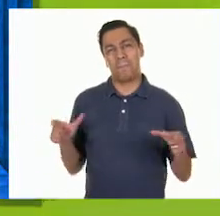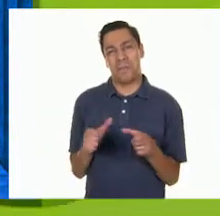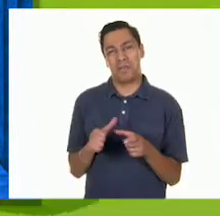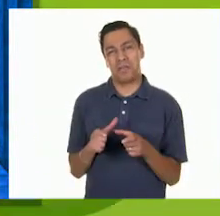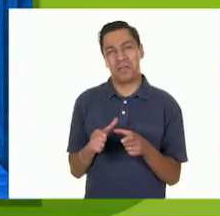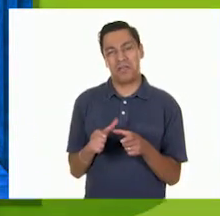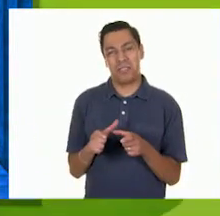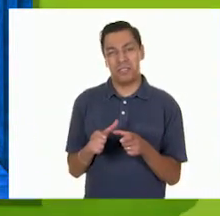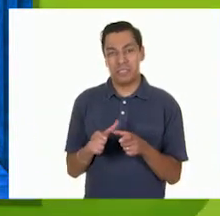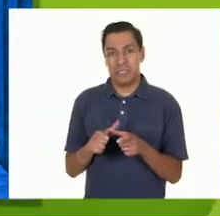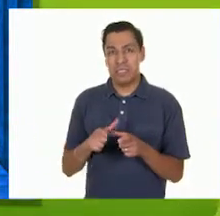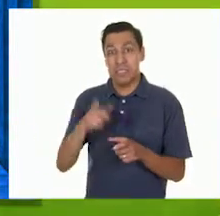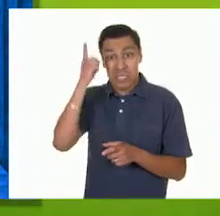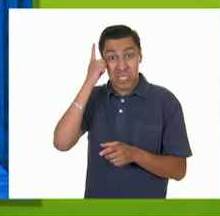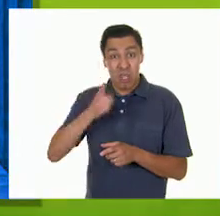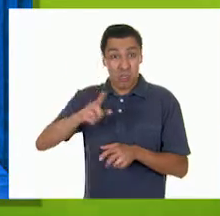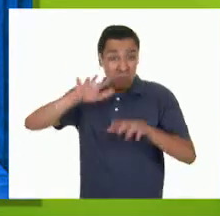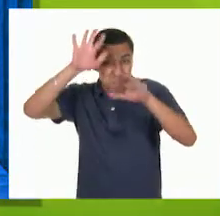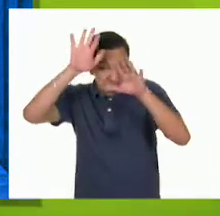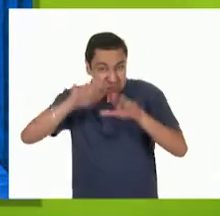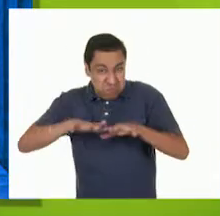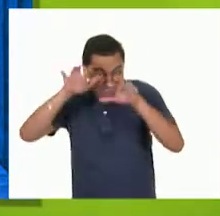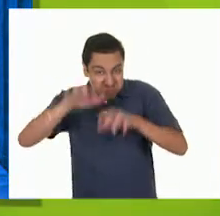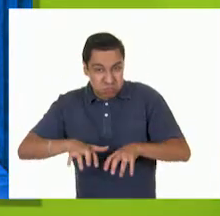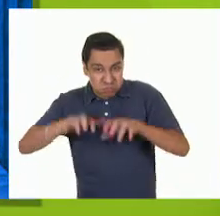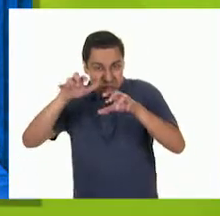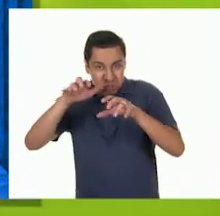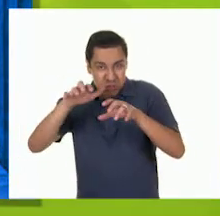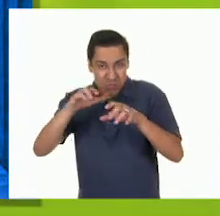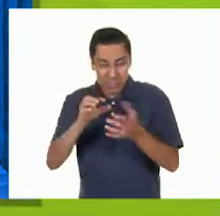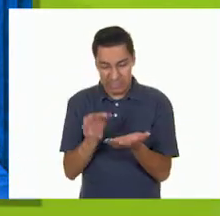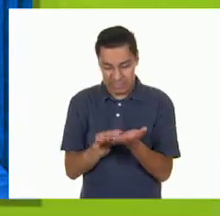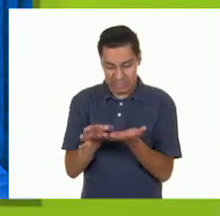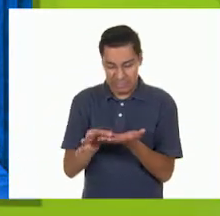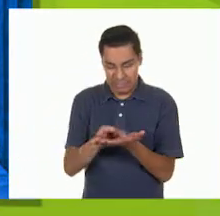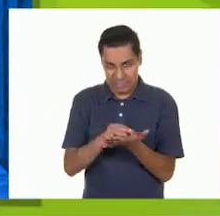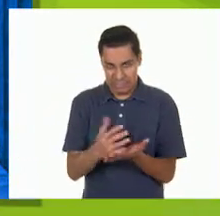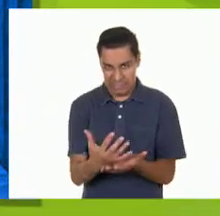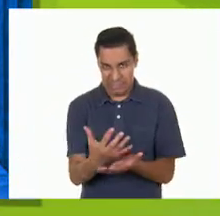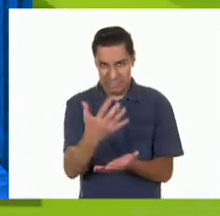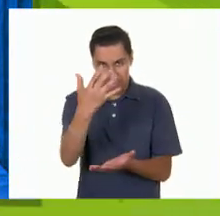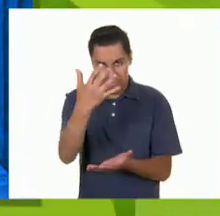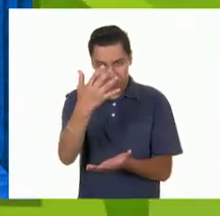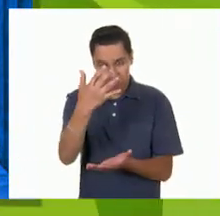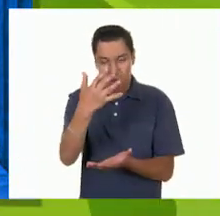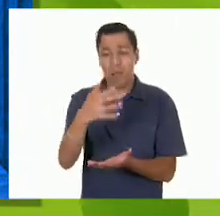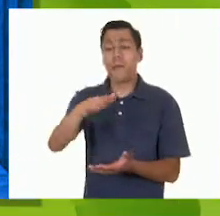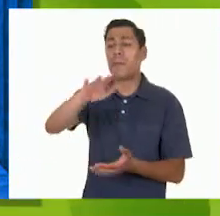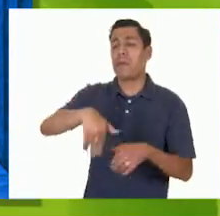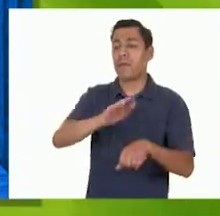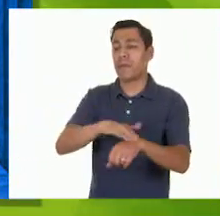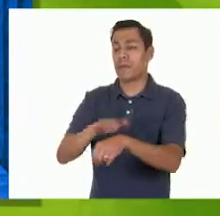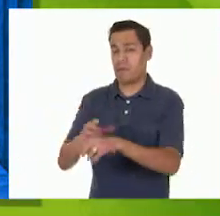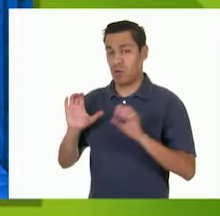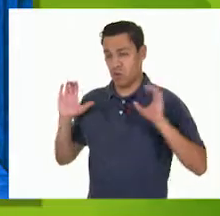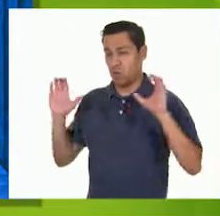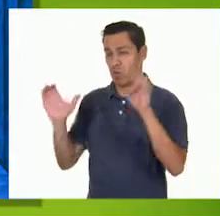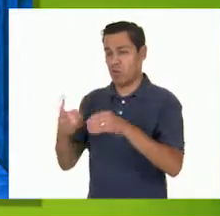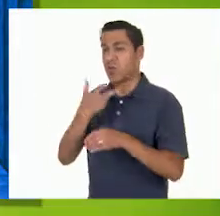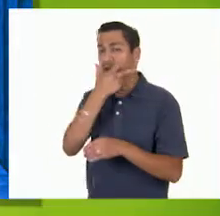cual entregó aquellos cinco granos a los hombres y mujeres que habitaban aquel pueblo si